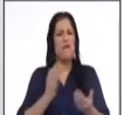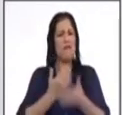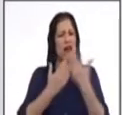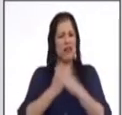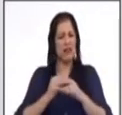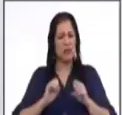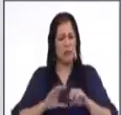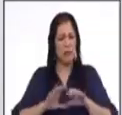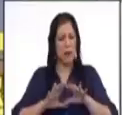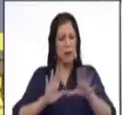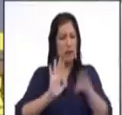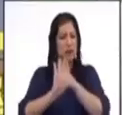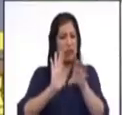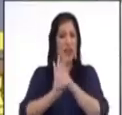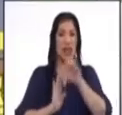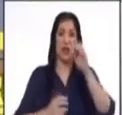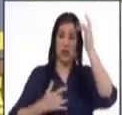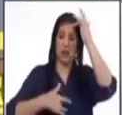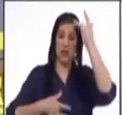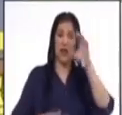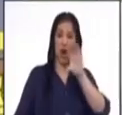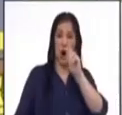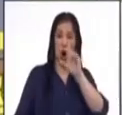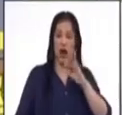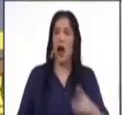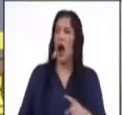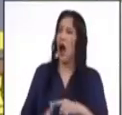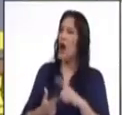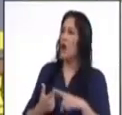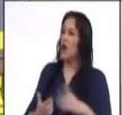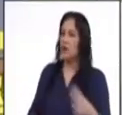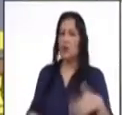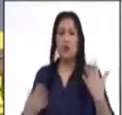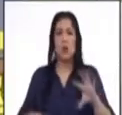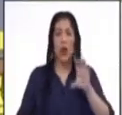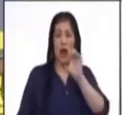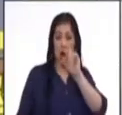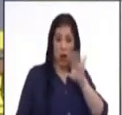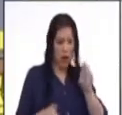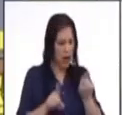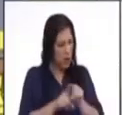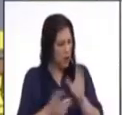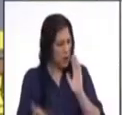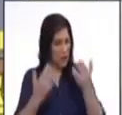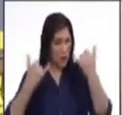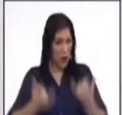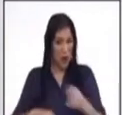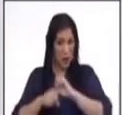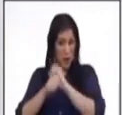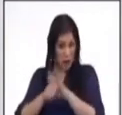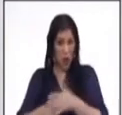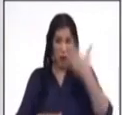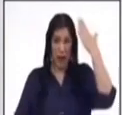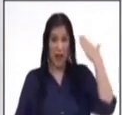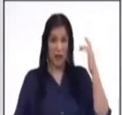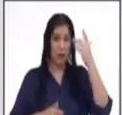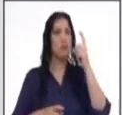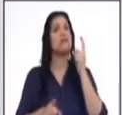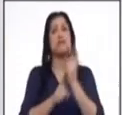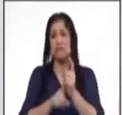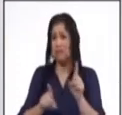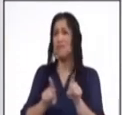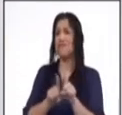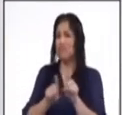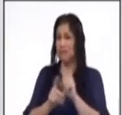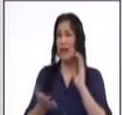transmisión del cólera. Entonces, profesora, el cólera generó una emergencia sanitaria tal como la que venimos atravesando. Así es,